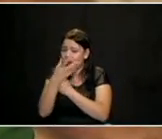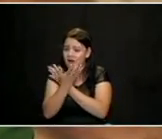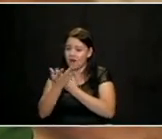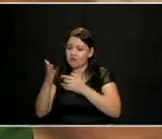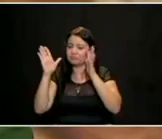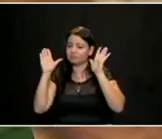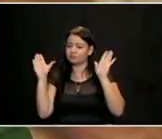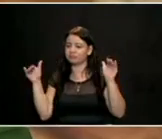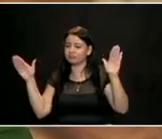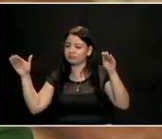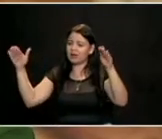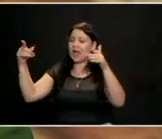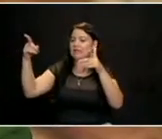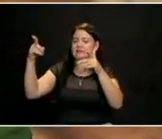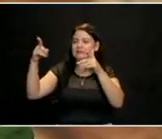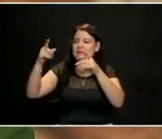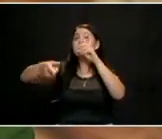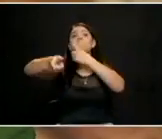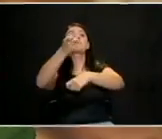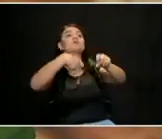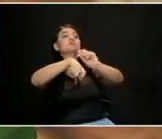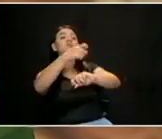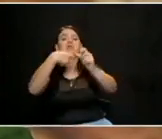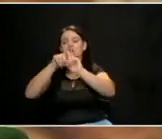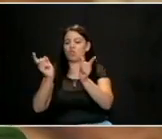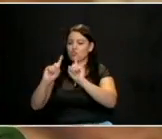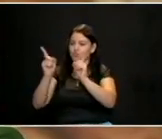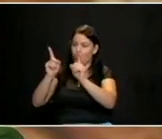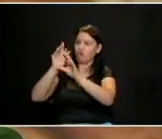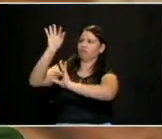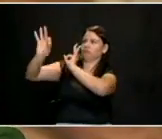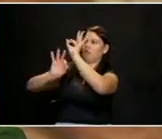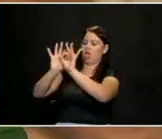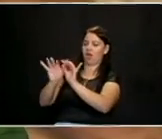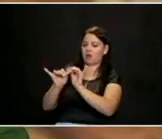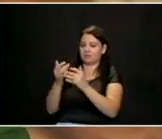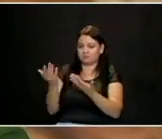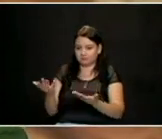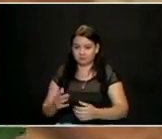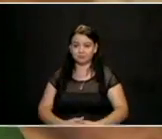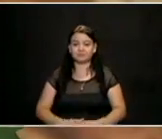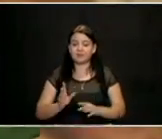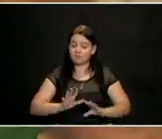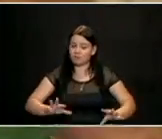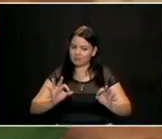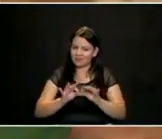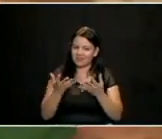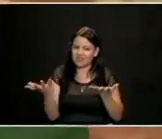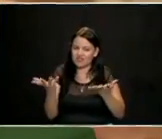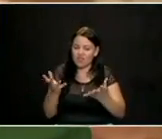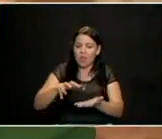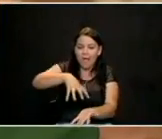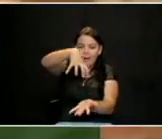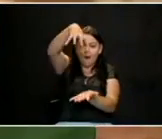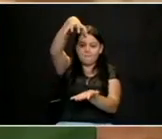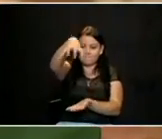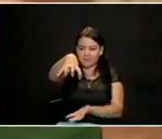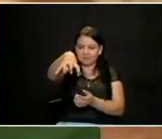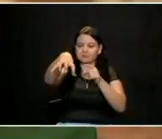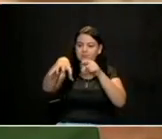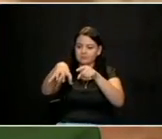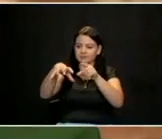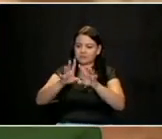el zoológico. Creo que hay que darle una visión distinta como un centro de protección y de